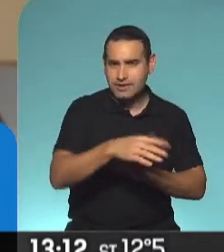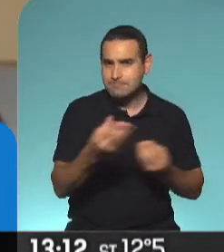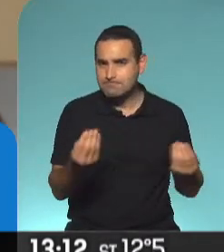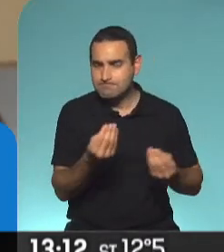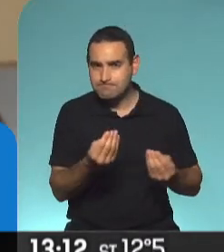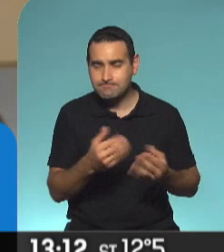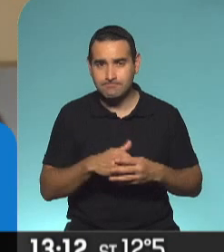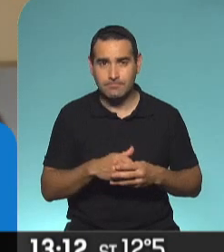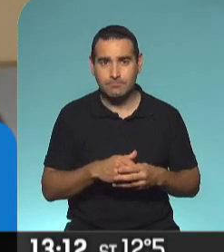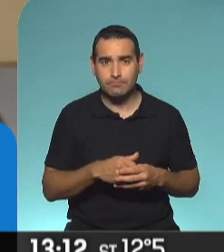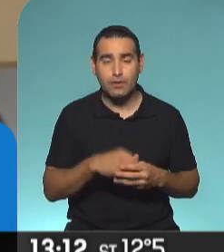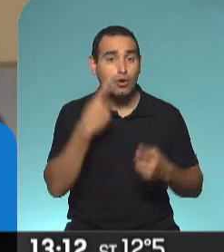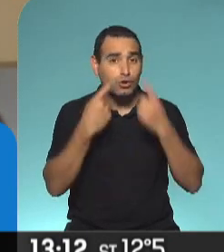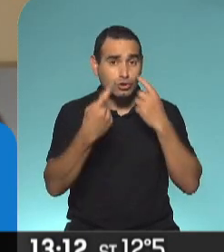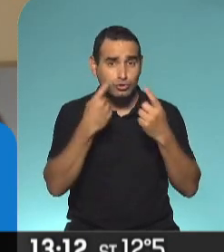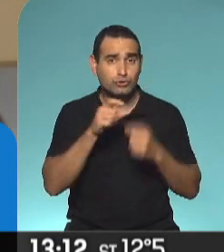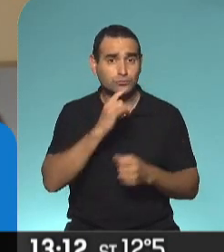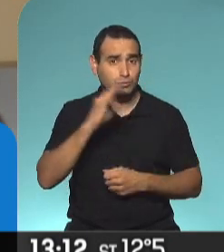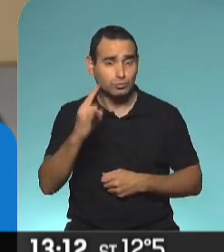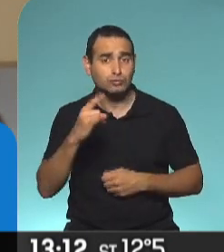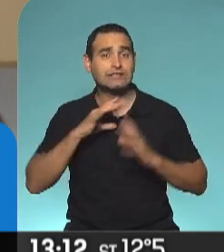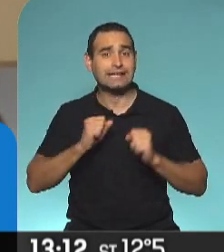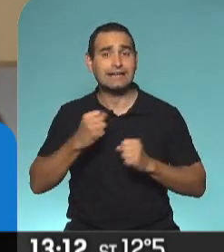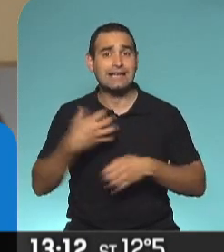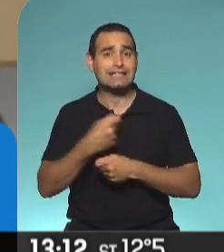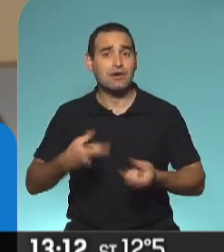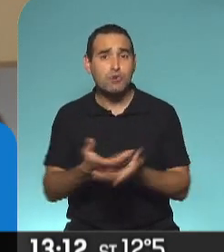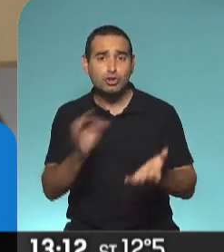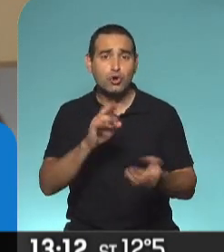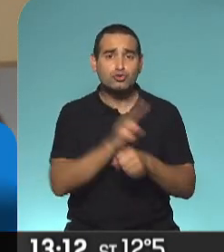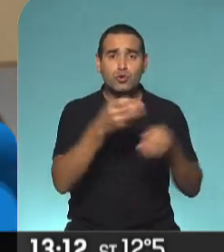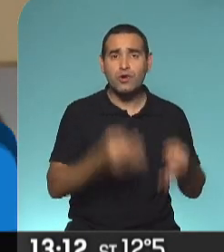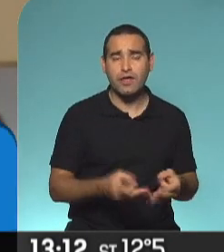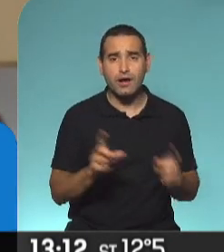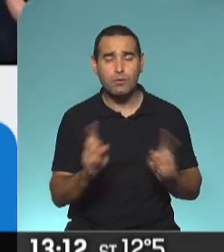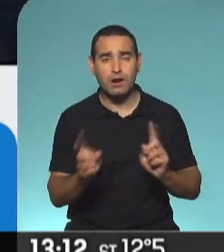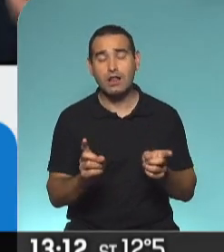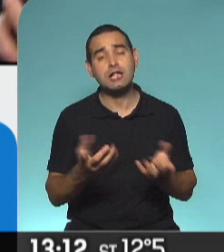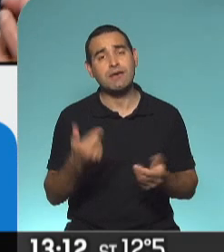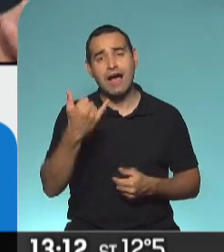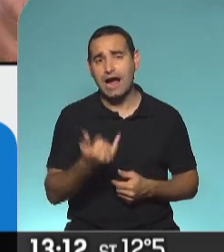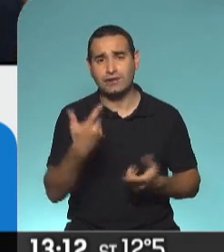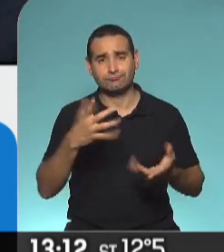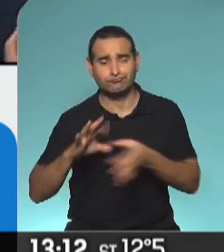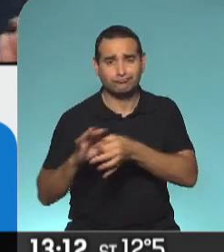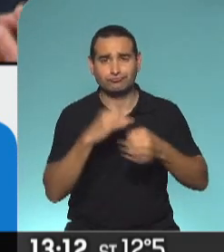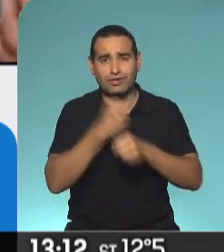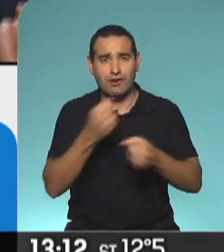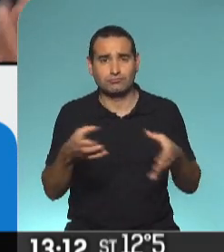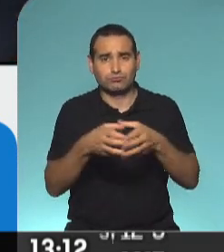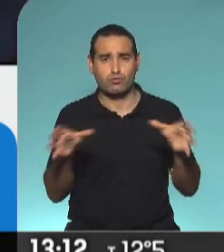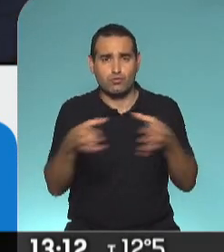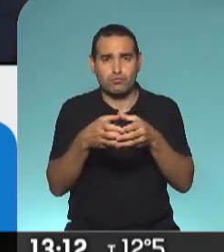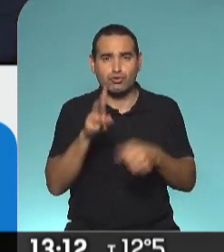eso tiene que ver con la secretaría de transporte o de seguridad no en realidad y una mesa de unificada de un comando unificado